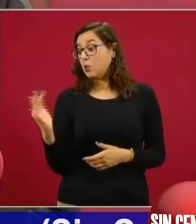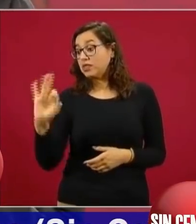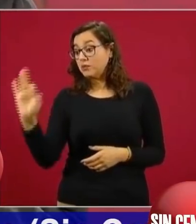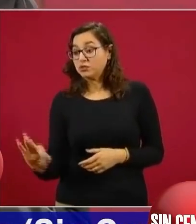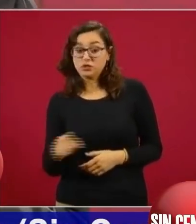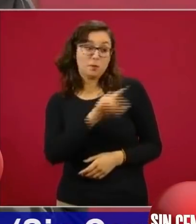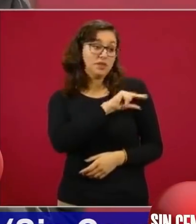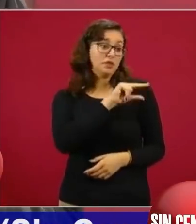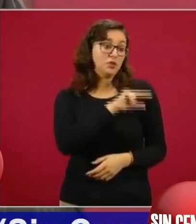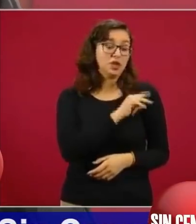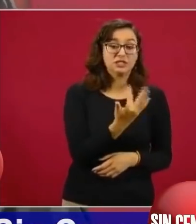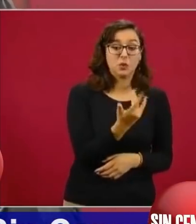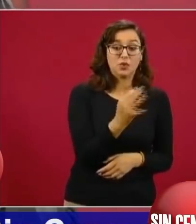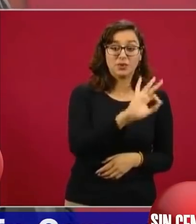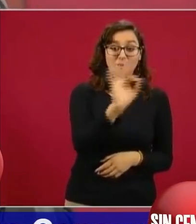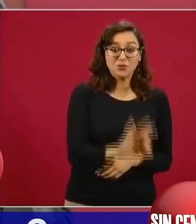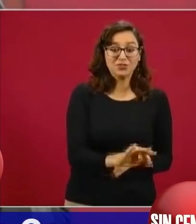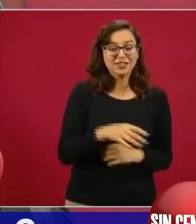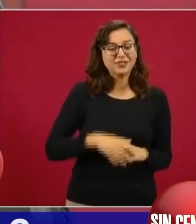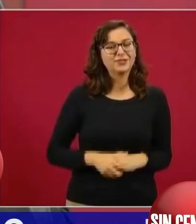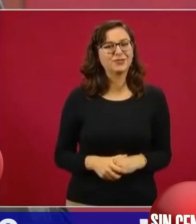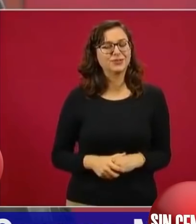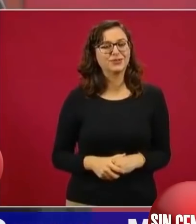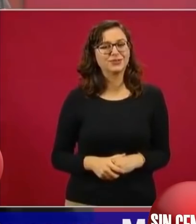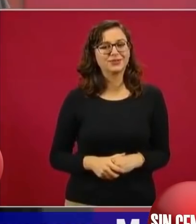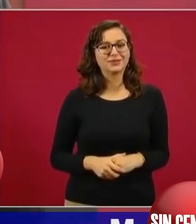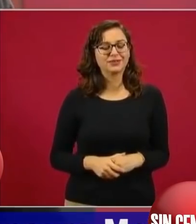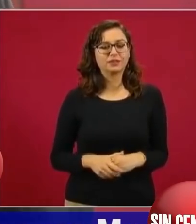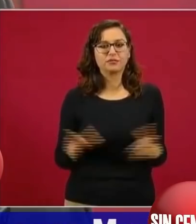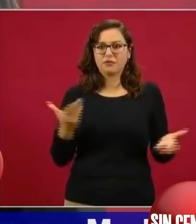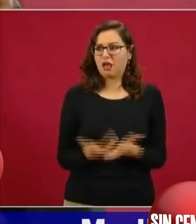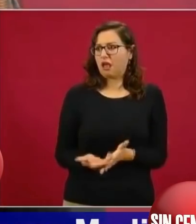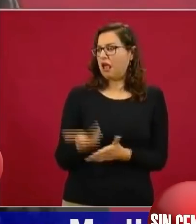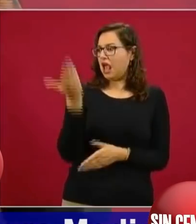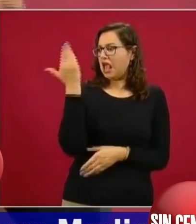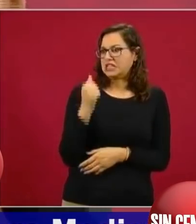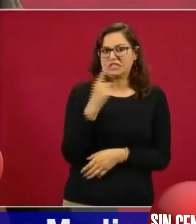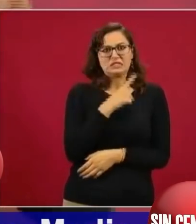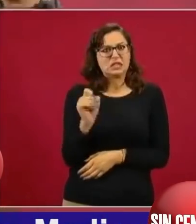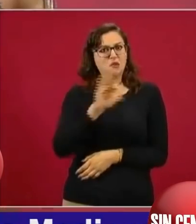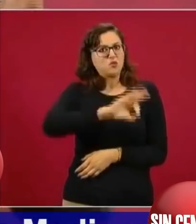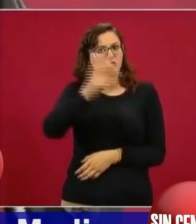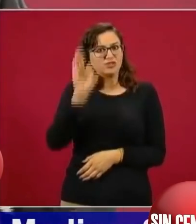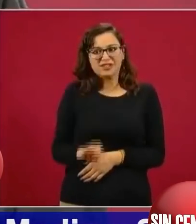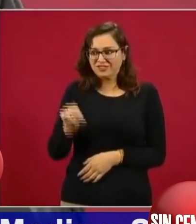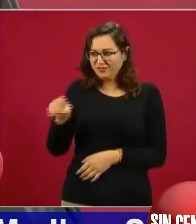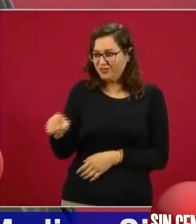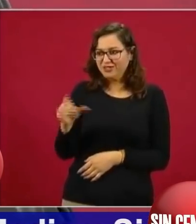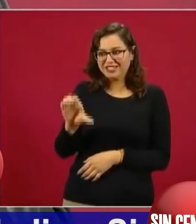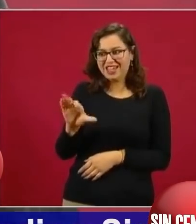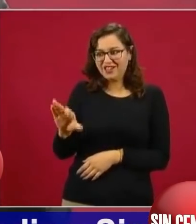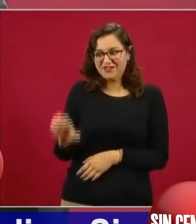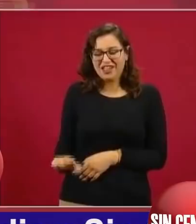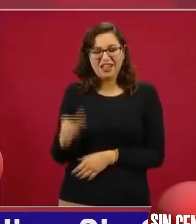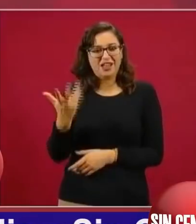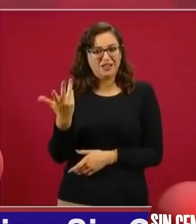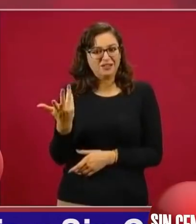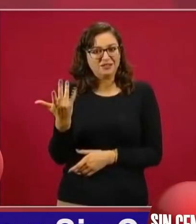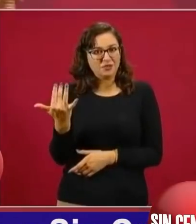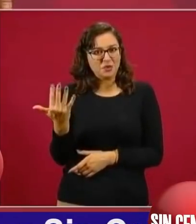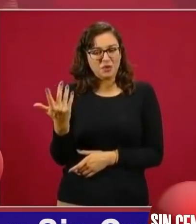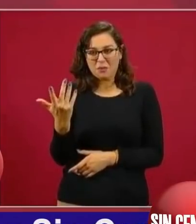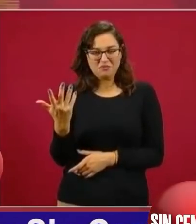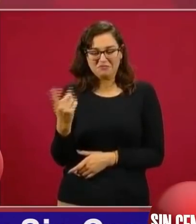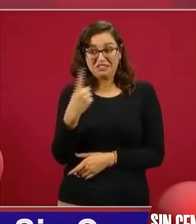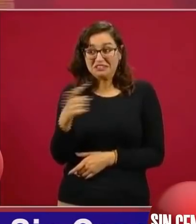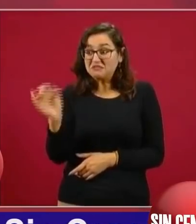antes la producción total de energía era de la Comisión Federal de Electricidad, con las privatizaciones